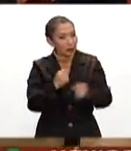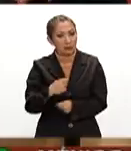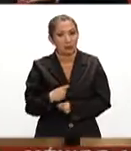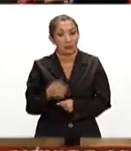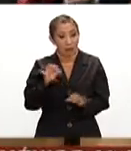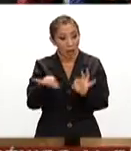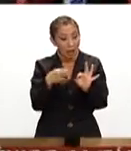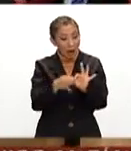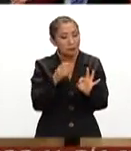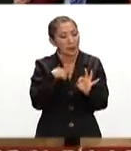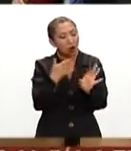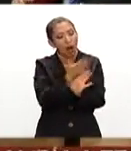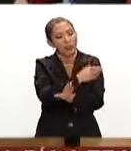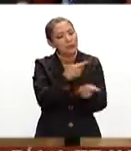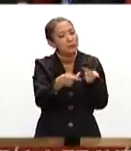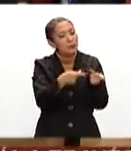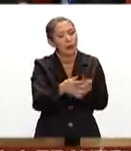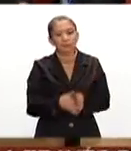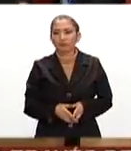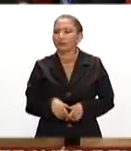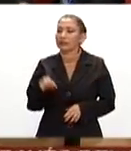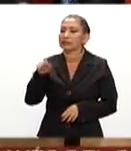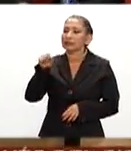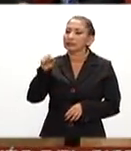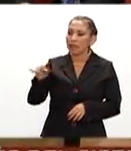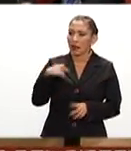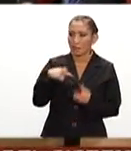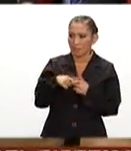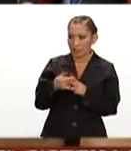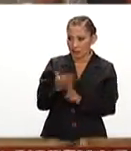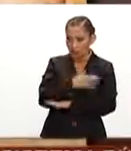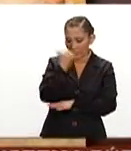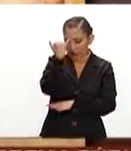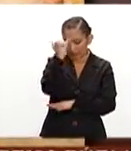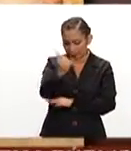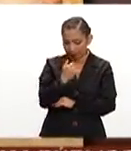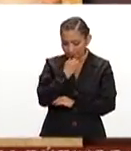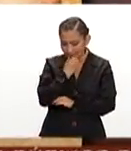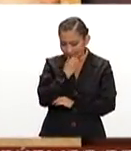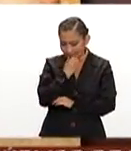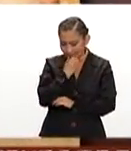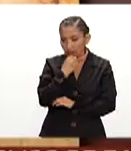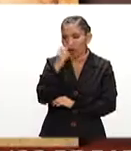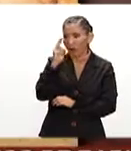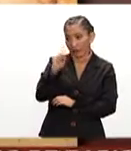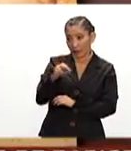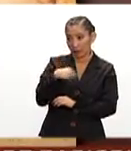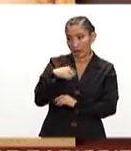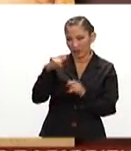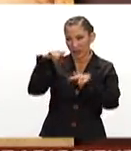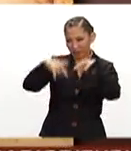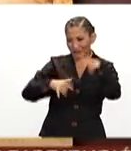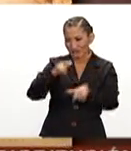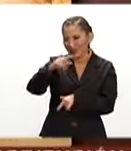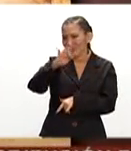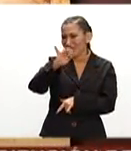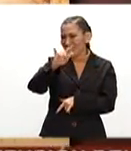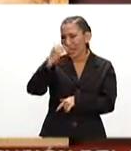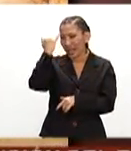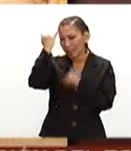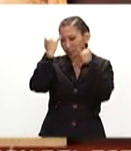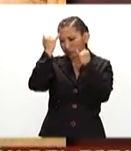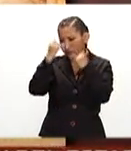Finalmente se concretó, pero hay una planeación anterior. Sí, todo comenzó con la idea y realmente fue en una feria de emprendedores